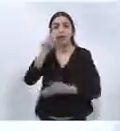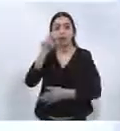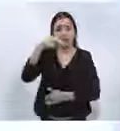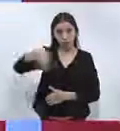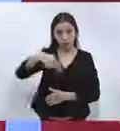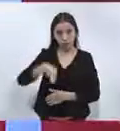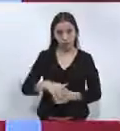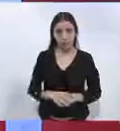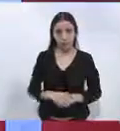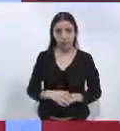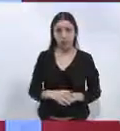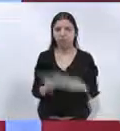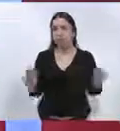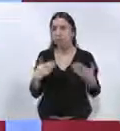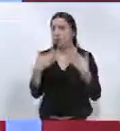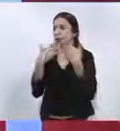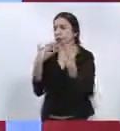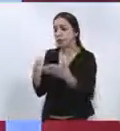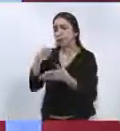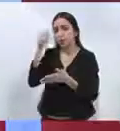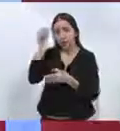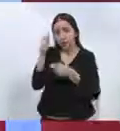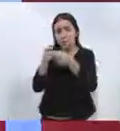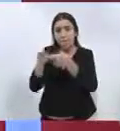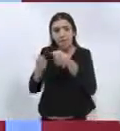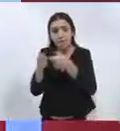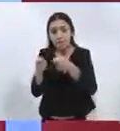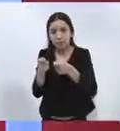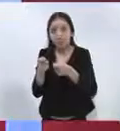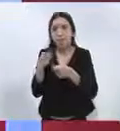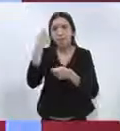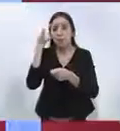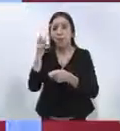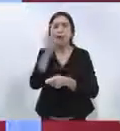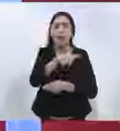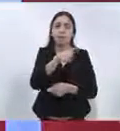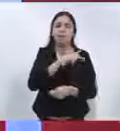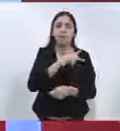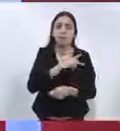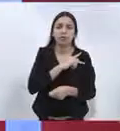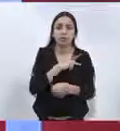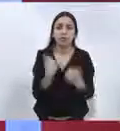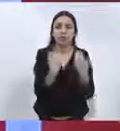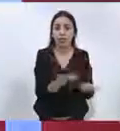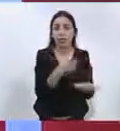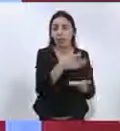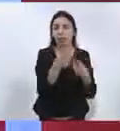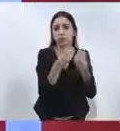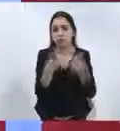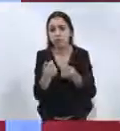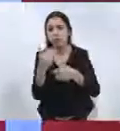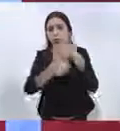crédito. Cuando otorgan un crédito, ¿qué instituciones acompañan al productor para hacer también todo